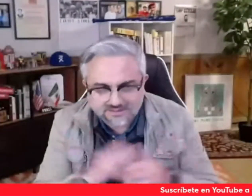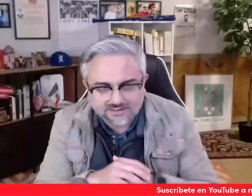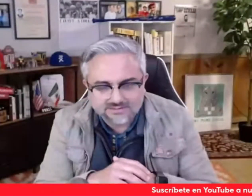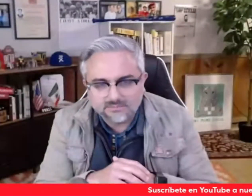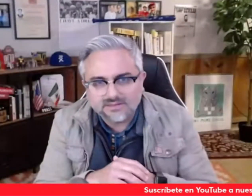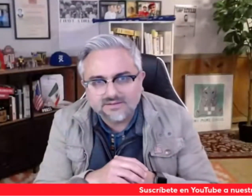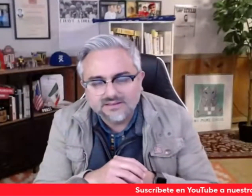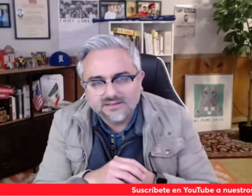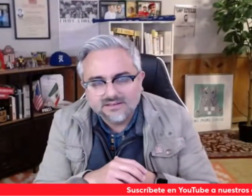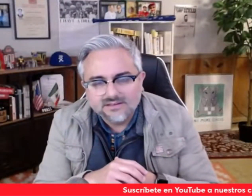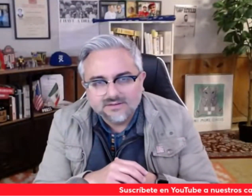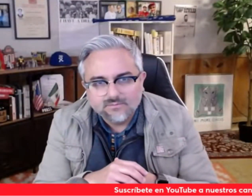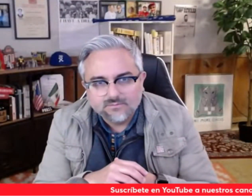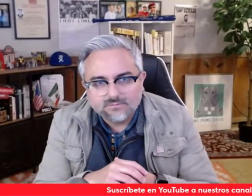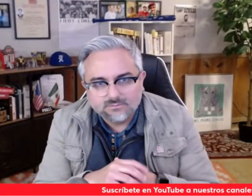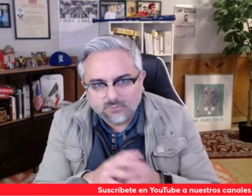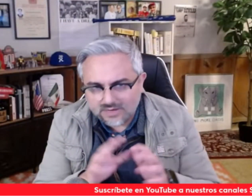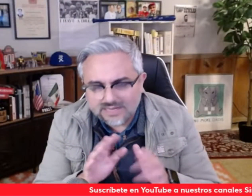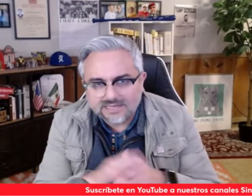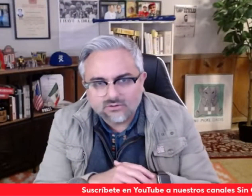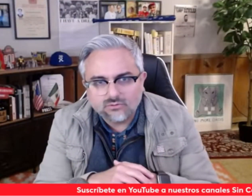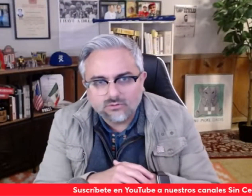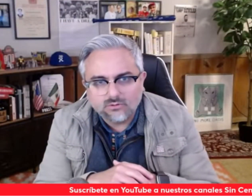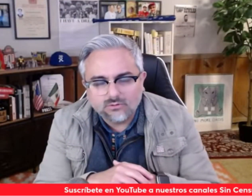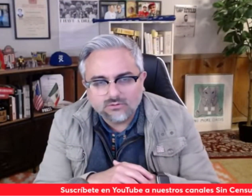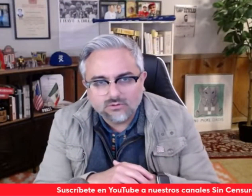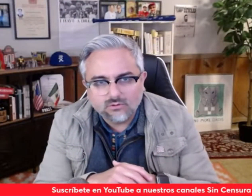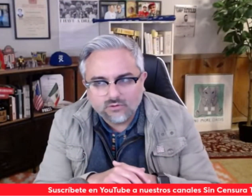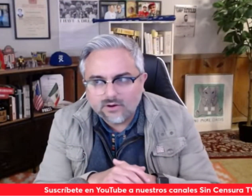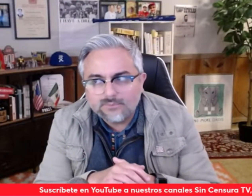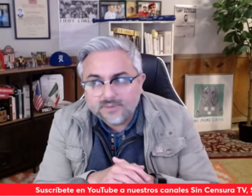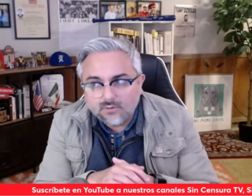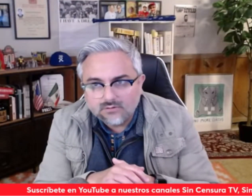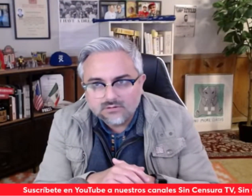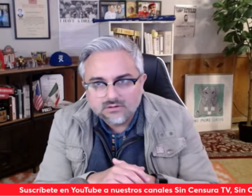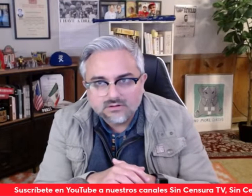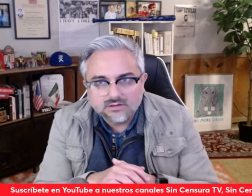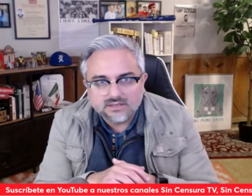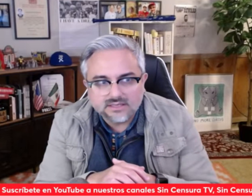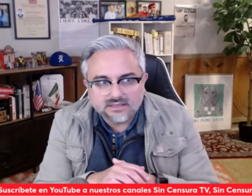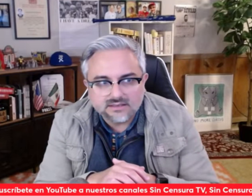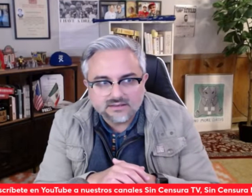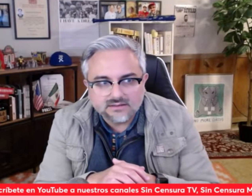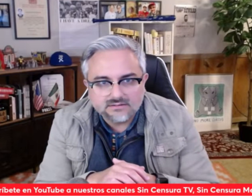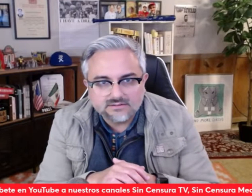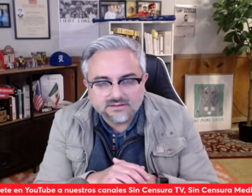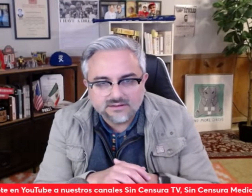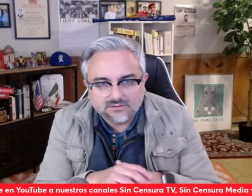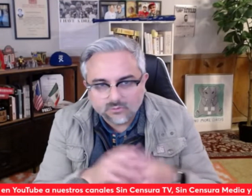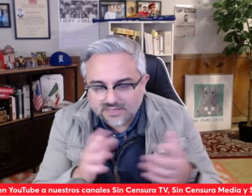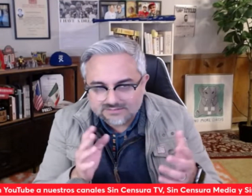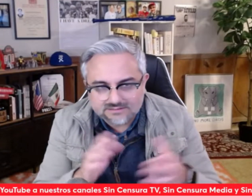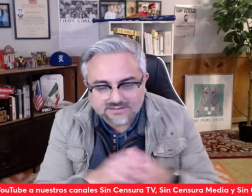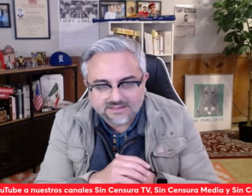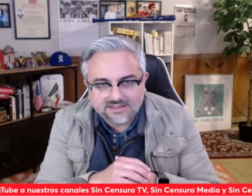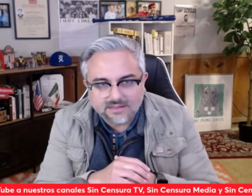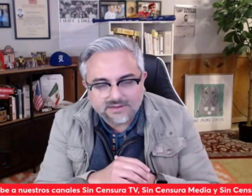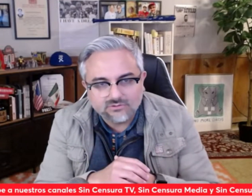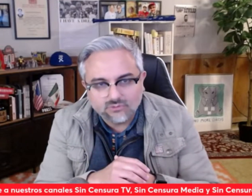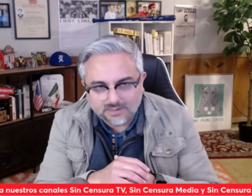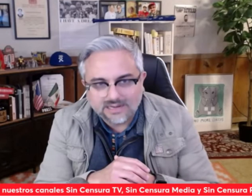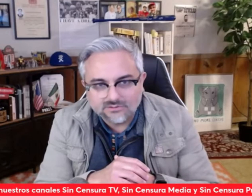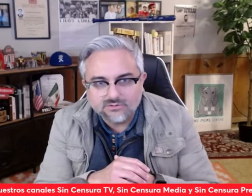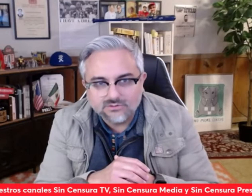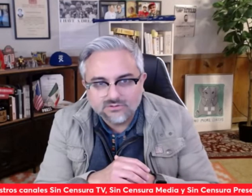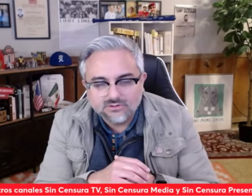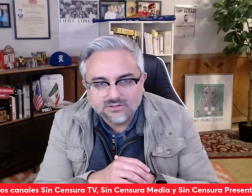quiere, regrésame aquí. Póngale que no fue óptimo que se tuviera esta estrategia de abrazos